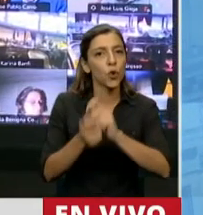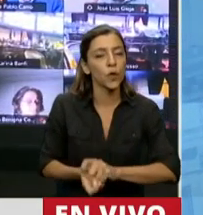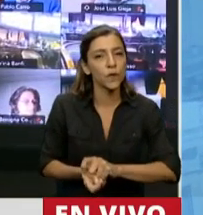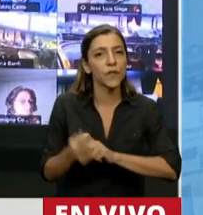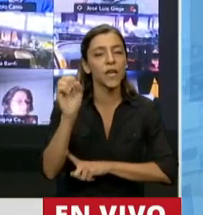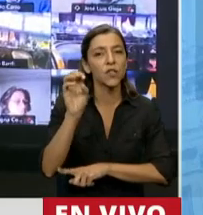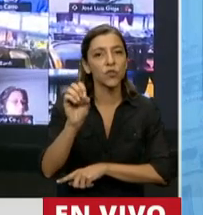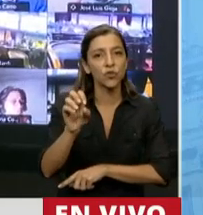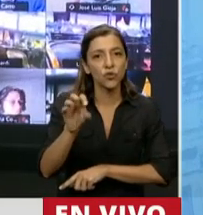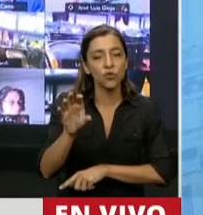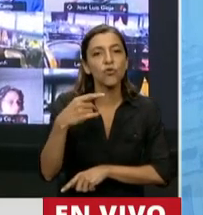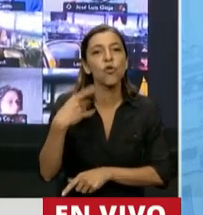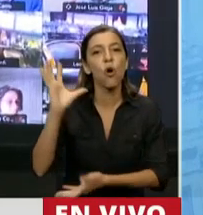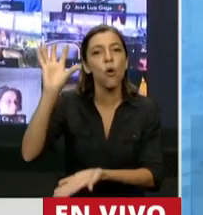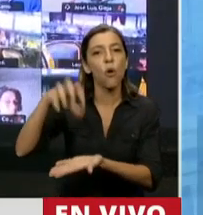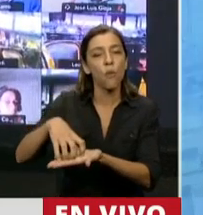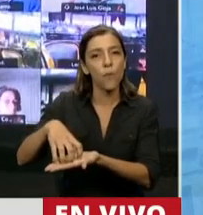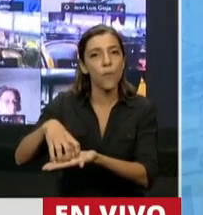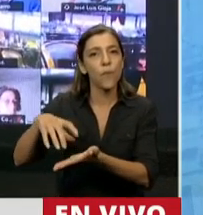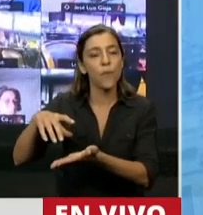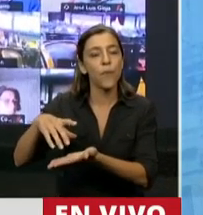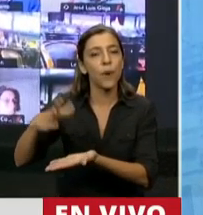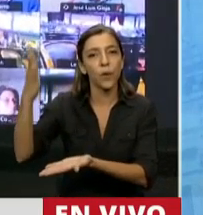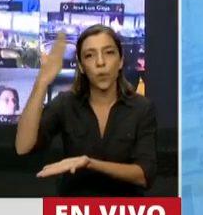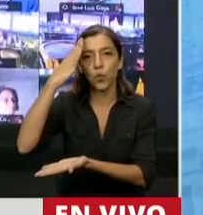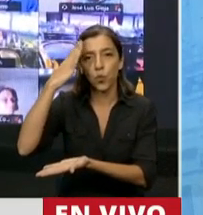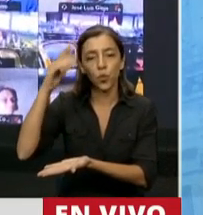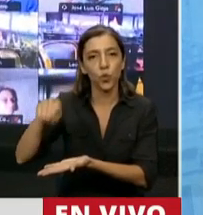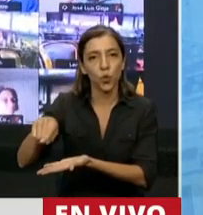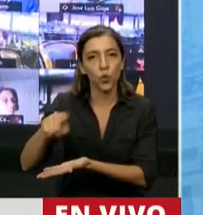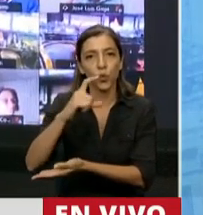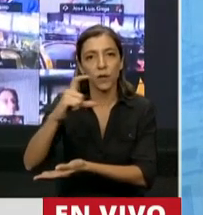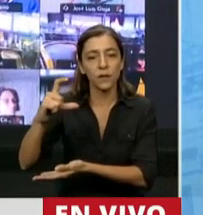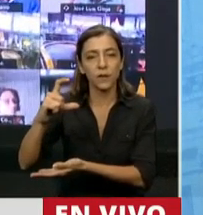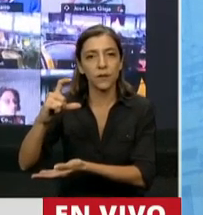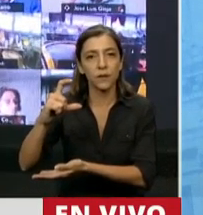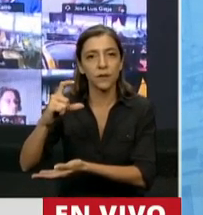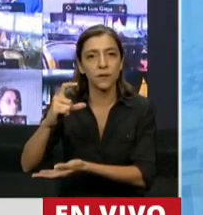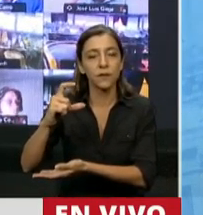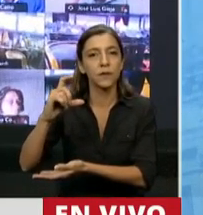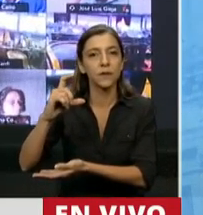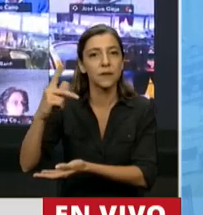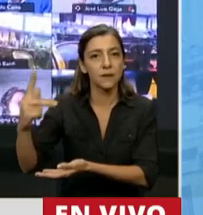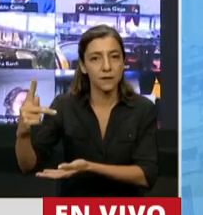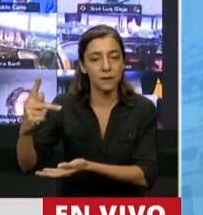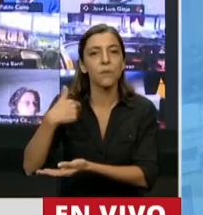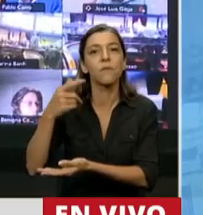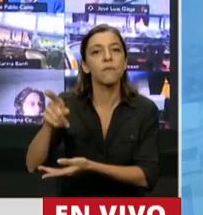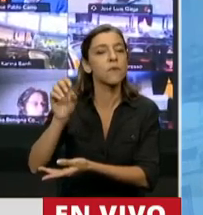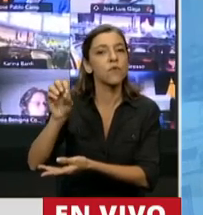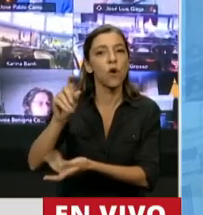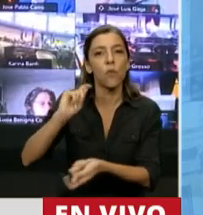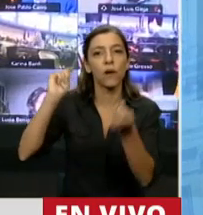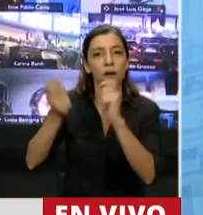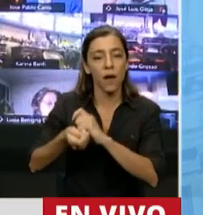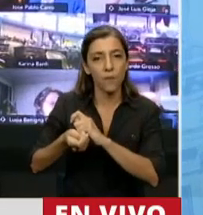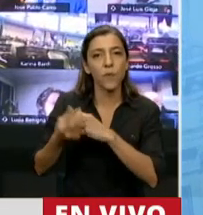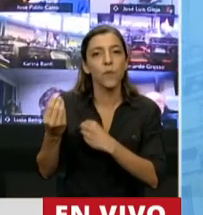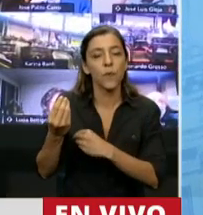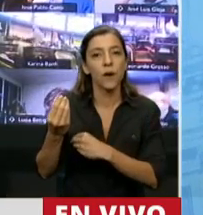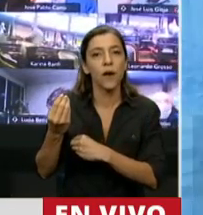nombre del Centro Cultural CCK para que pase a llamarse Centro